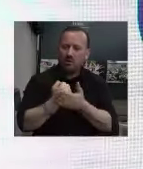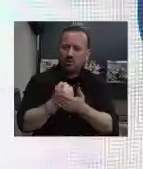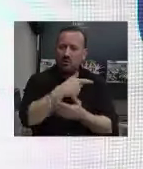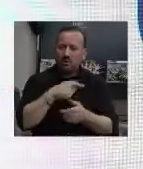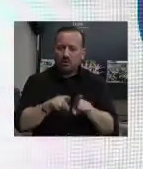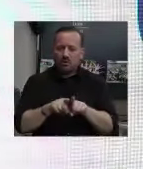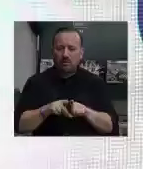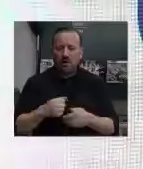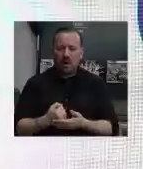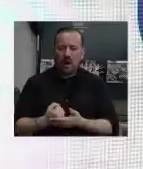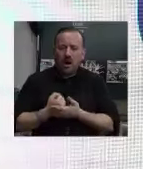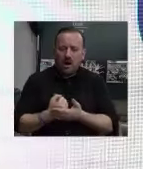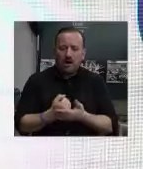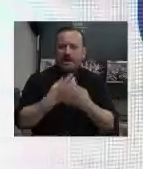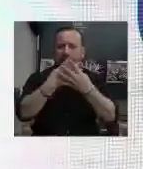pares